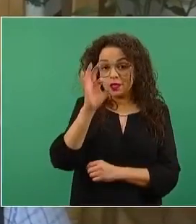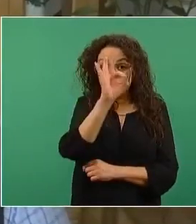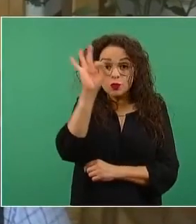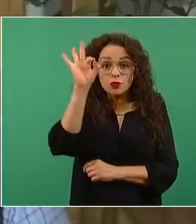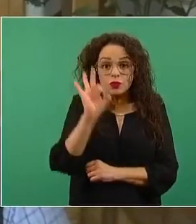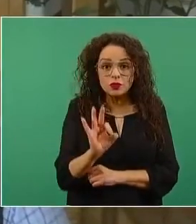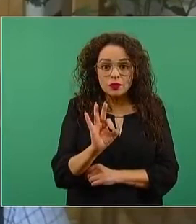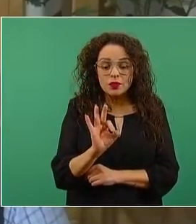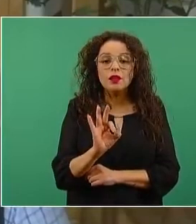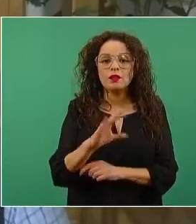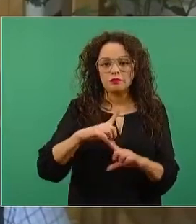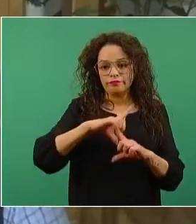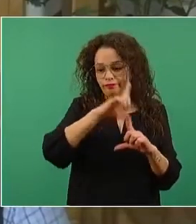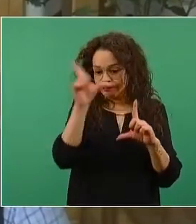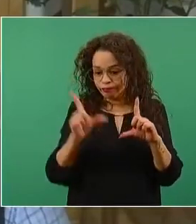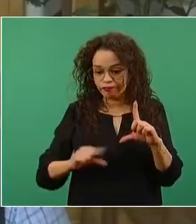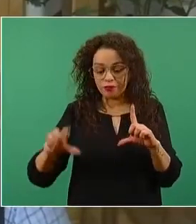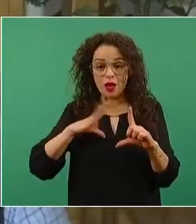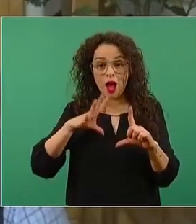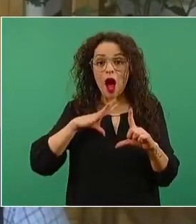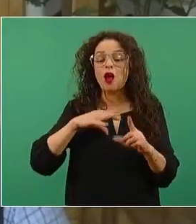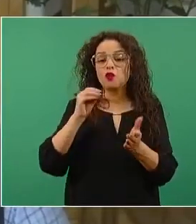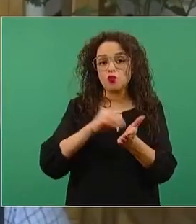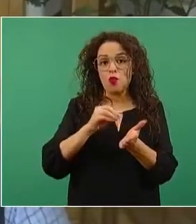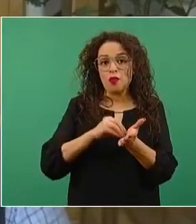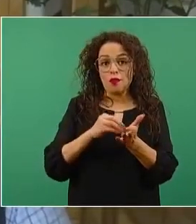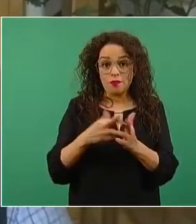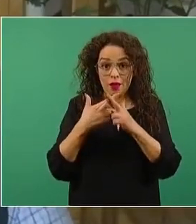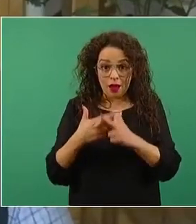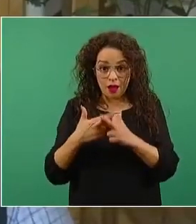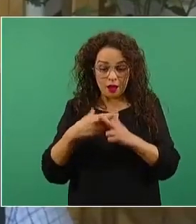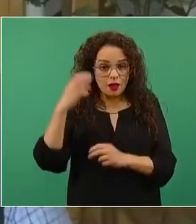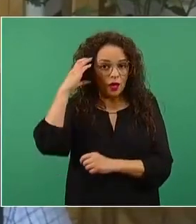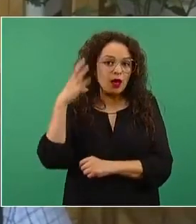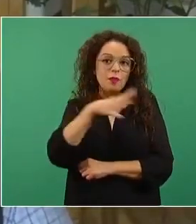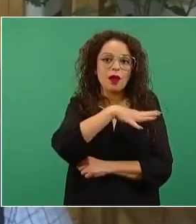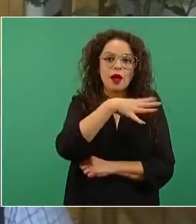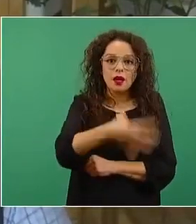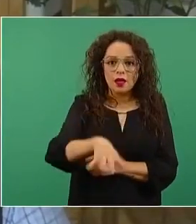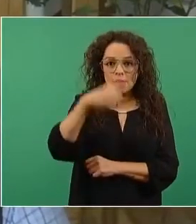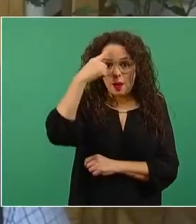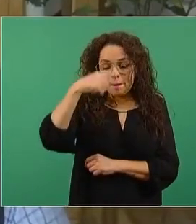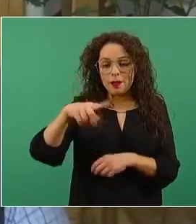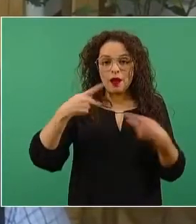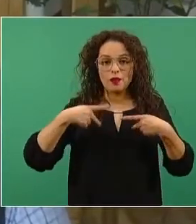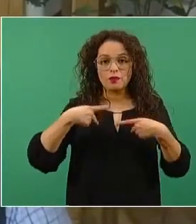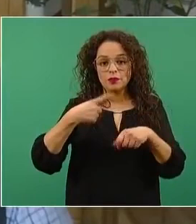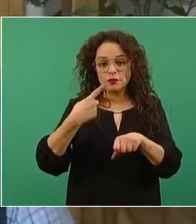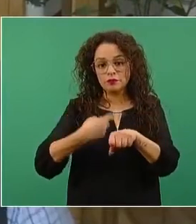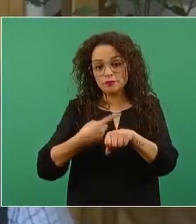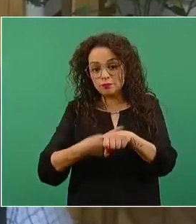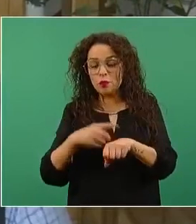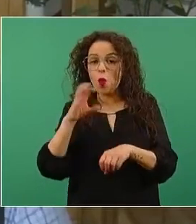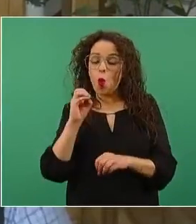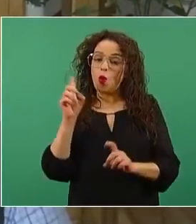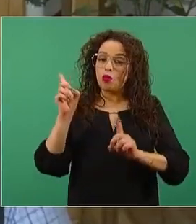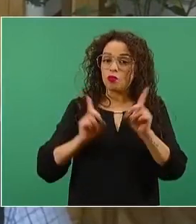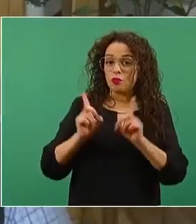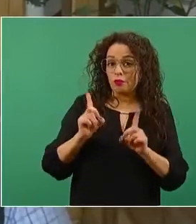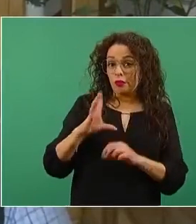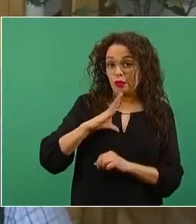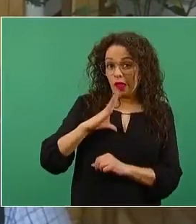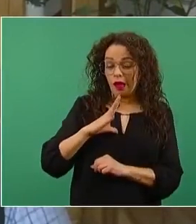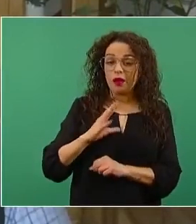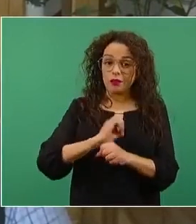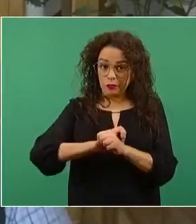lo que se tiene en todo el país como camas disponibles de camas generales para pacientes sospechosos o confirmados